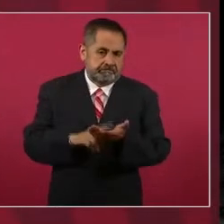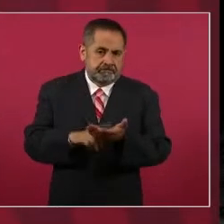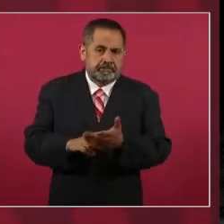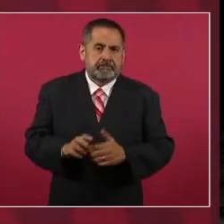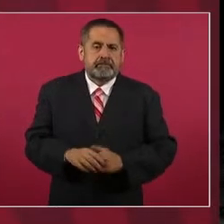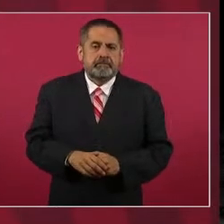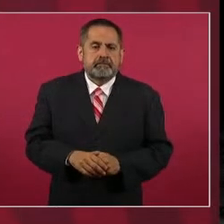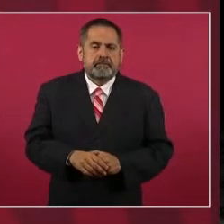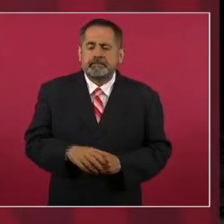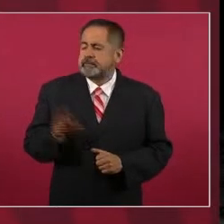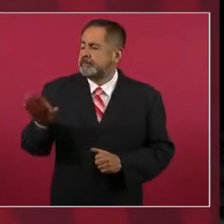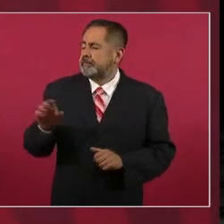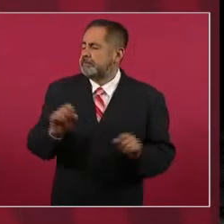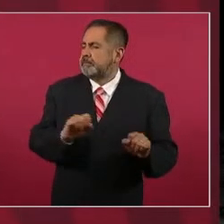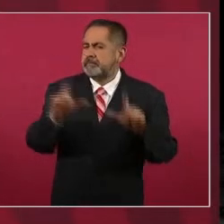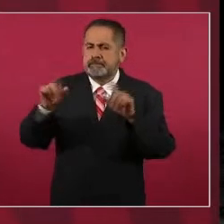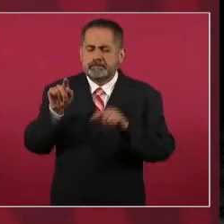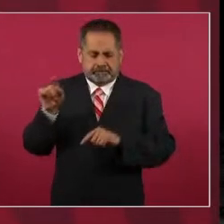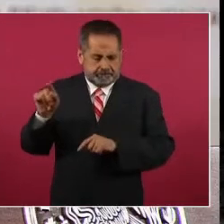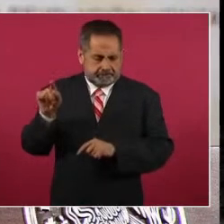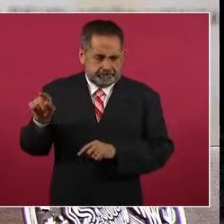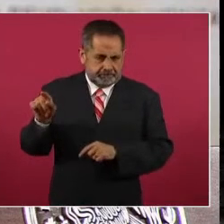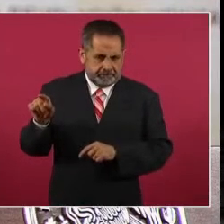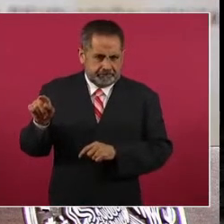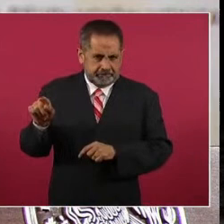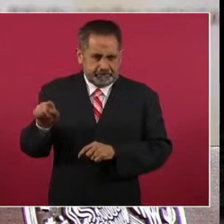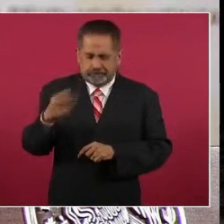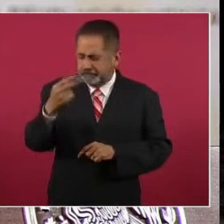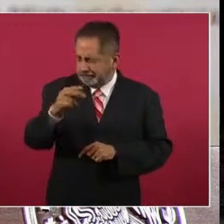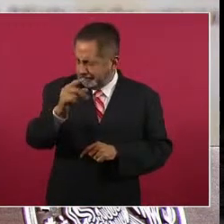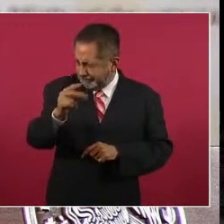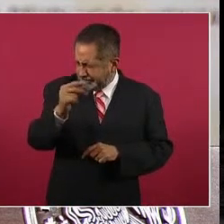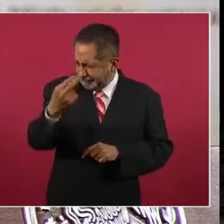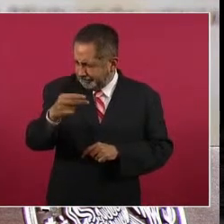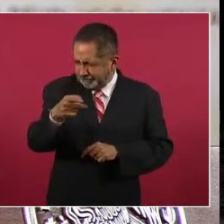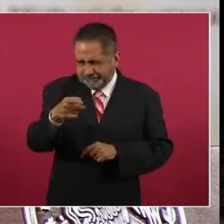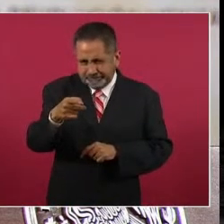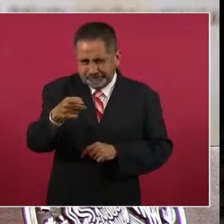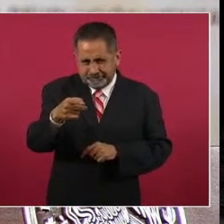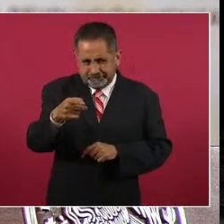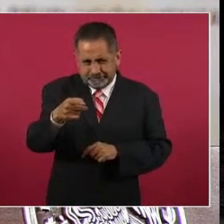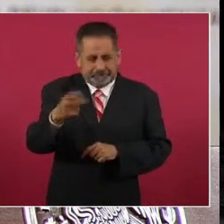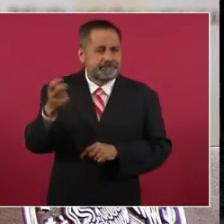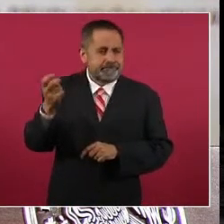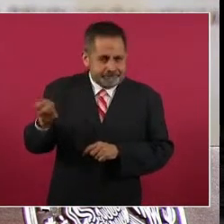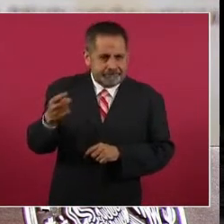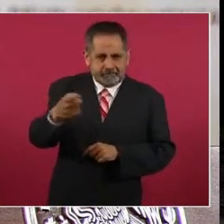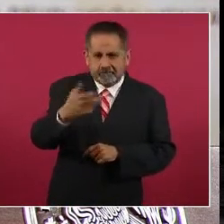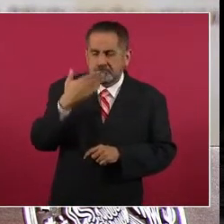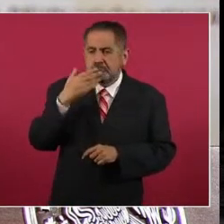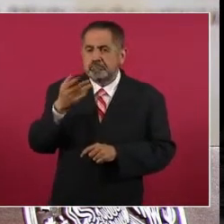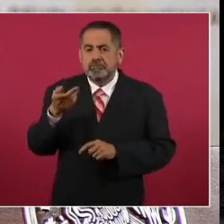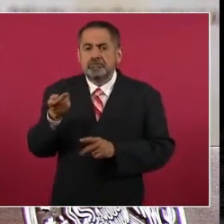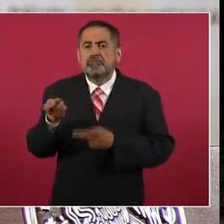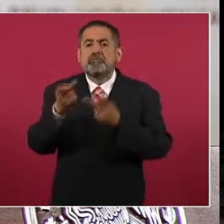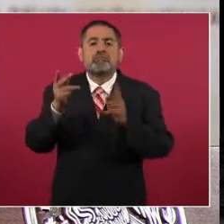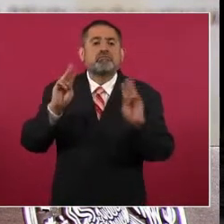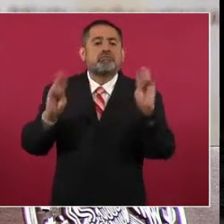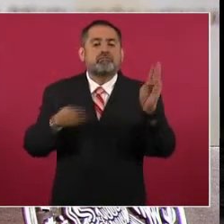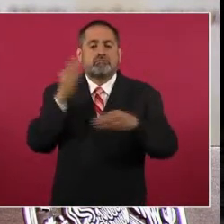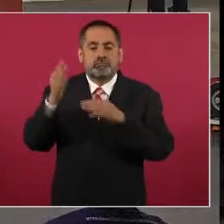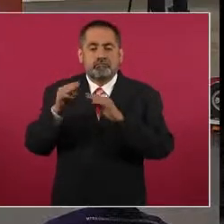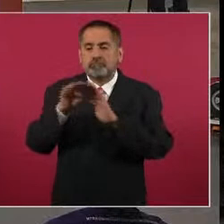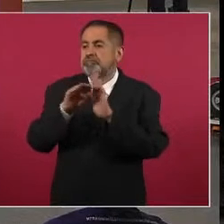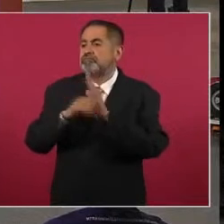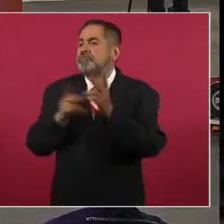no pongo con la de cómo se llama sta a esa es una consulta mundial